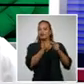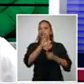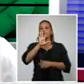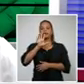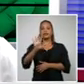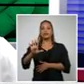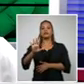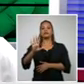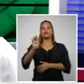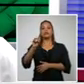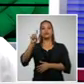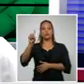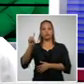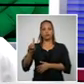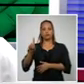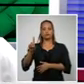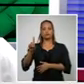501